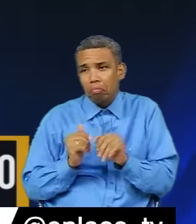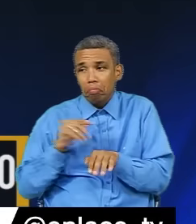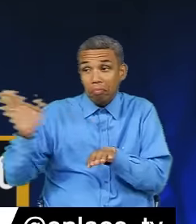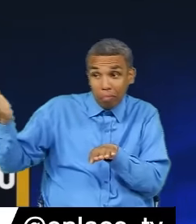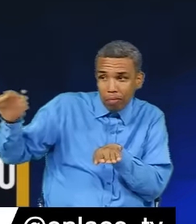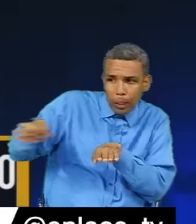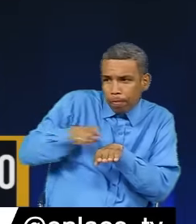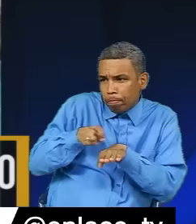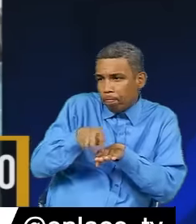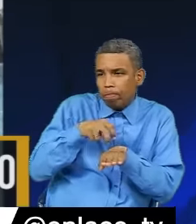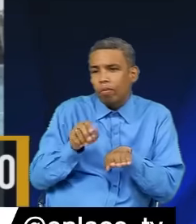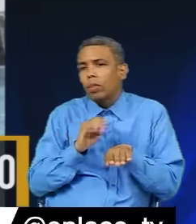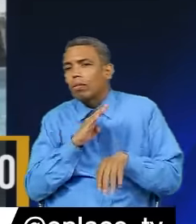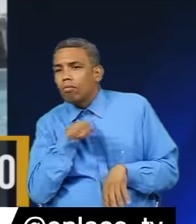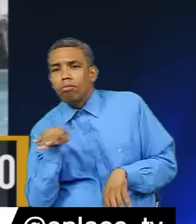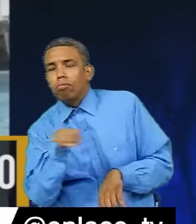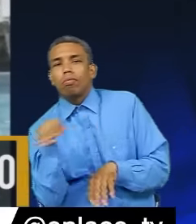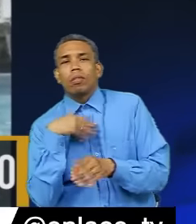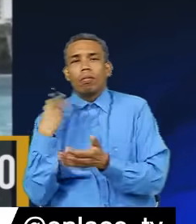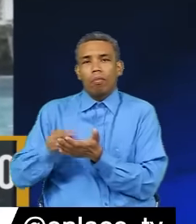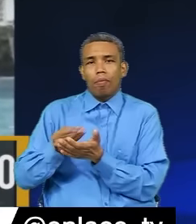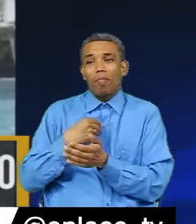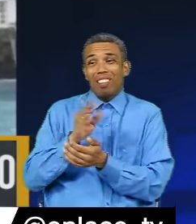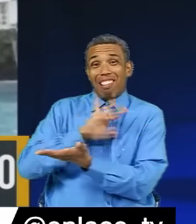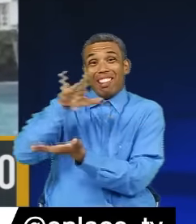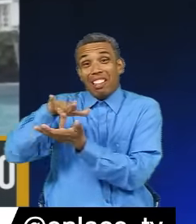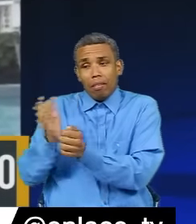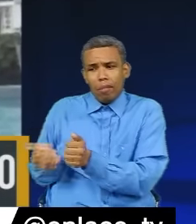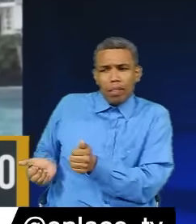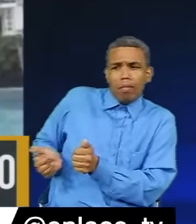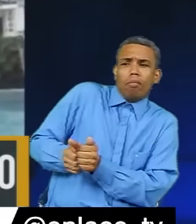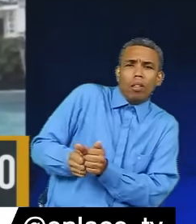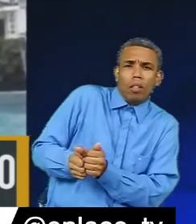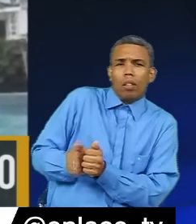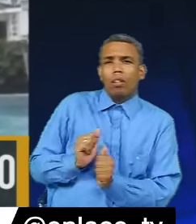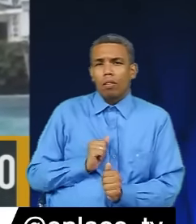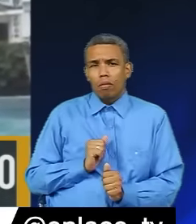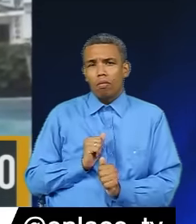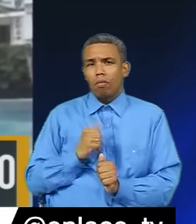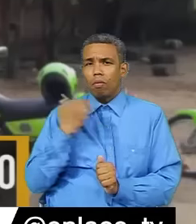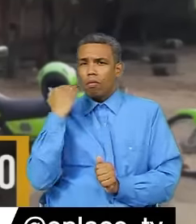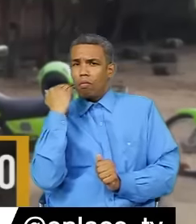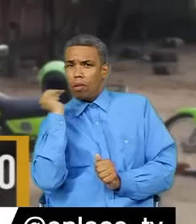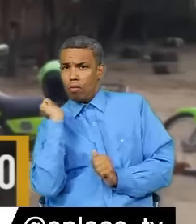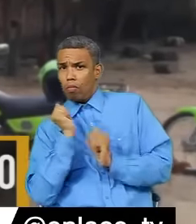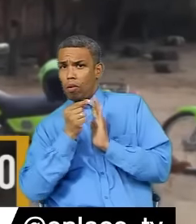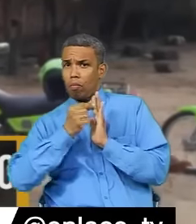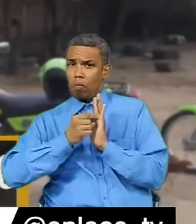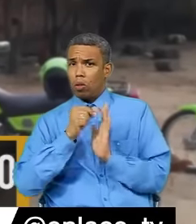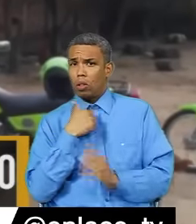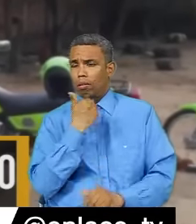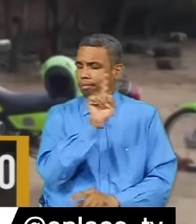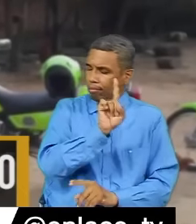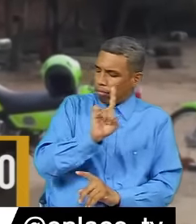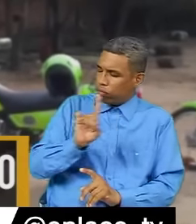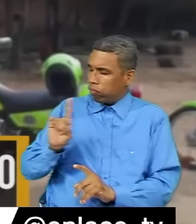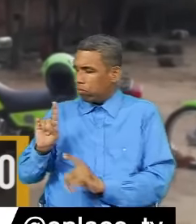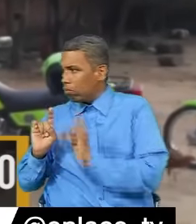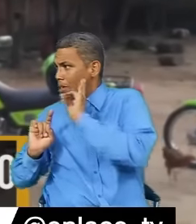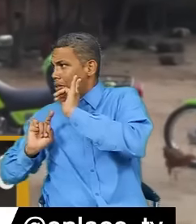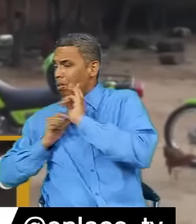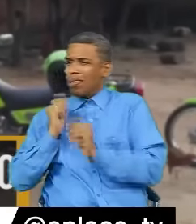se encontraba con su compañera sentimental, quien escuchó la detonación y al salir encontró a su esposo tendido en la vía. Los hechos aún